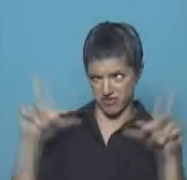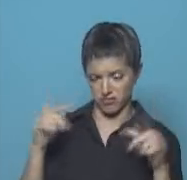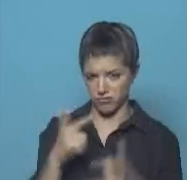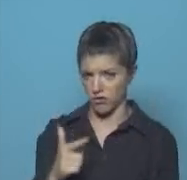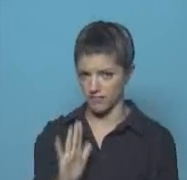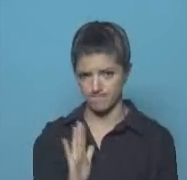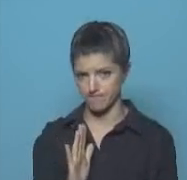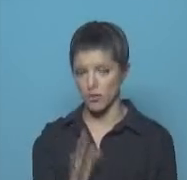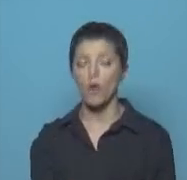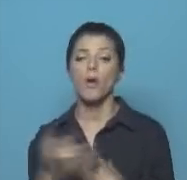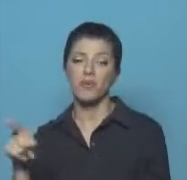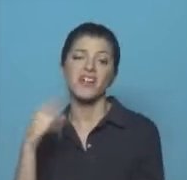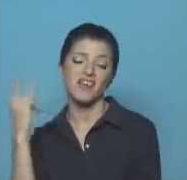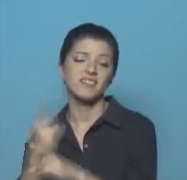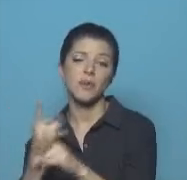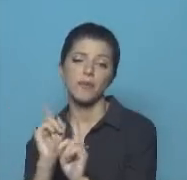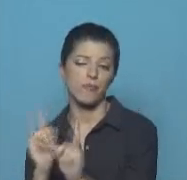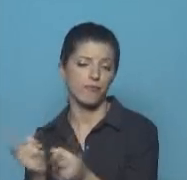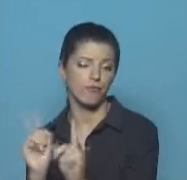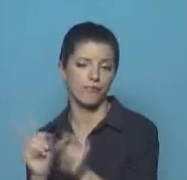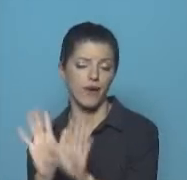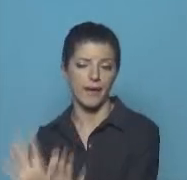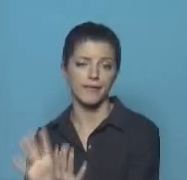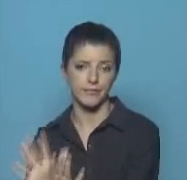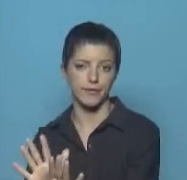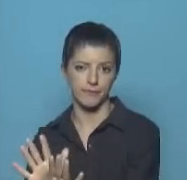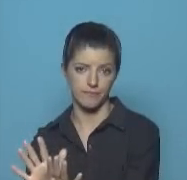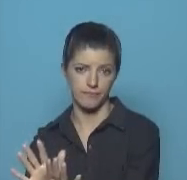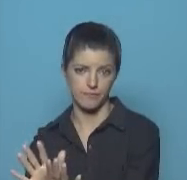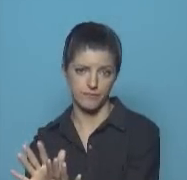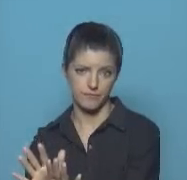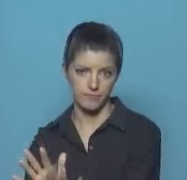qué? Porque siempre dijo lo mismo, o sea, se aferra a su...